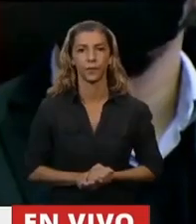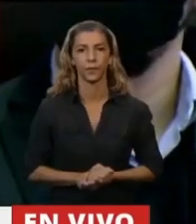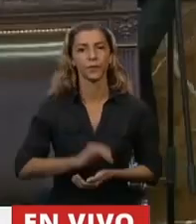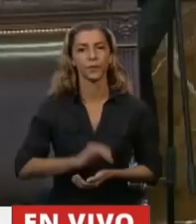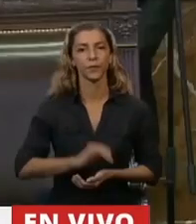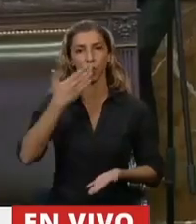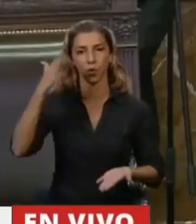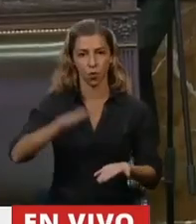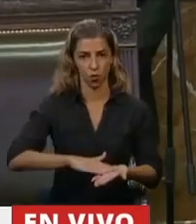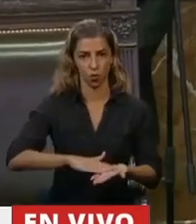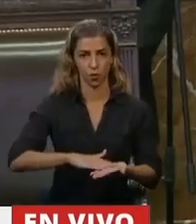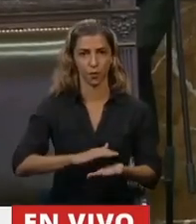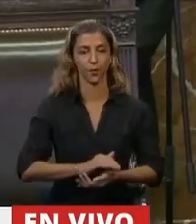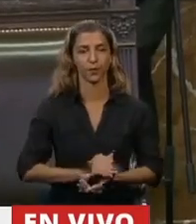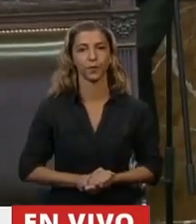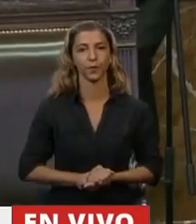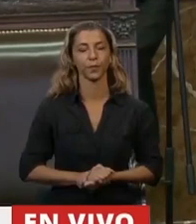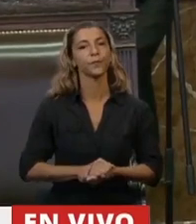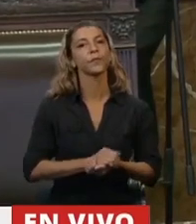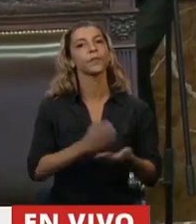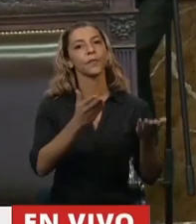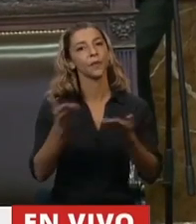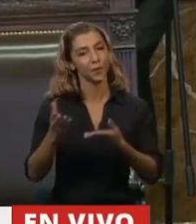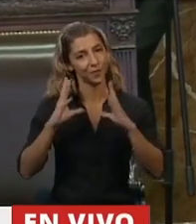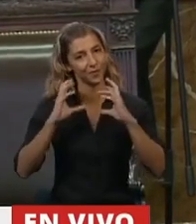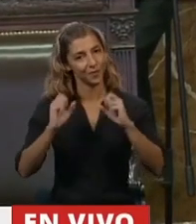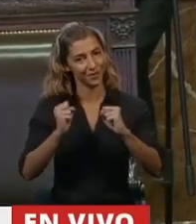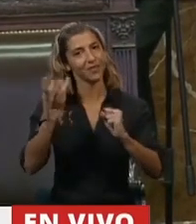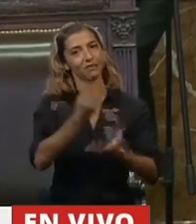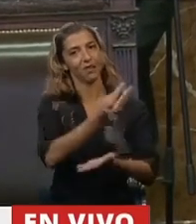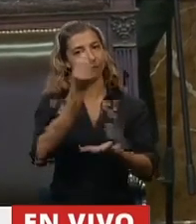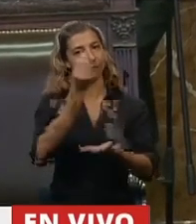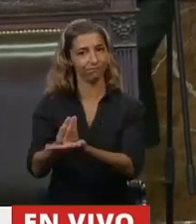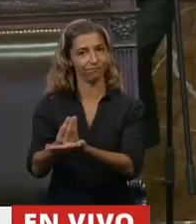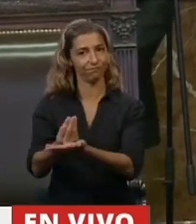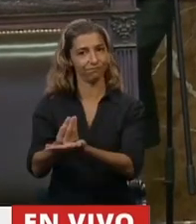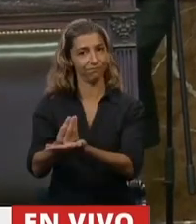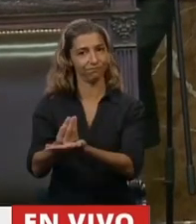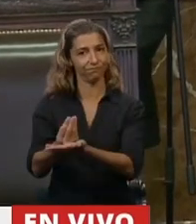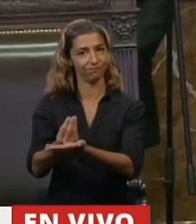Sí, juro. Invito al señor secretario a tomar posesión de su cargo.